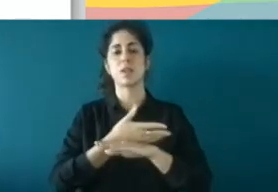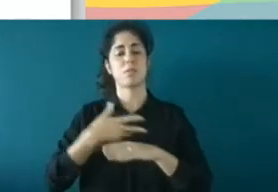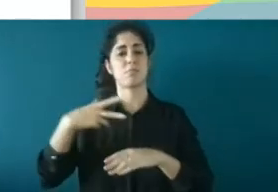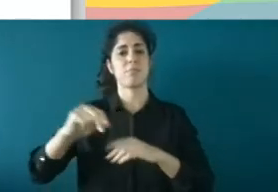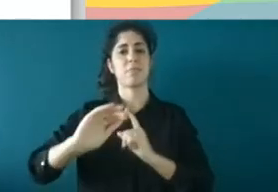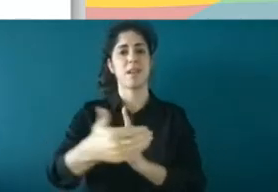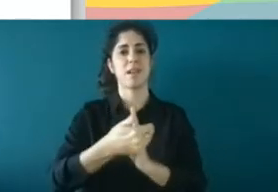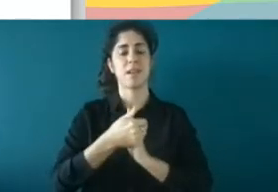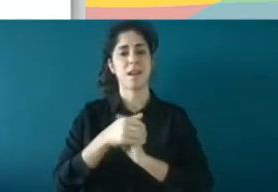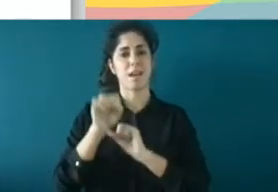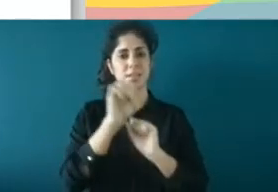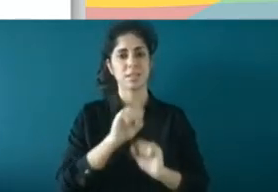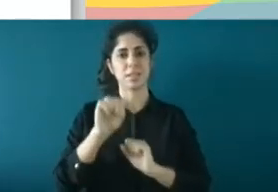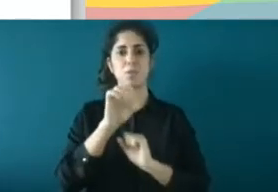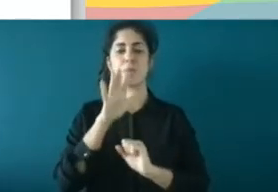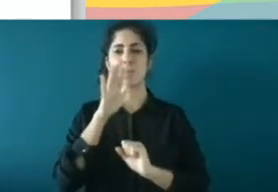país con discreción.